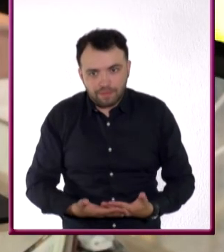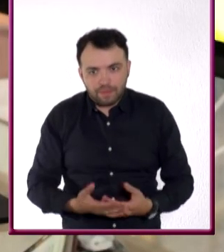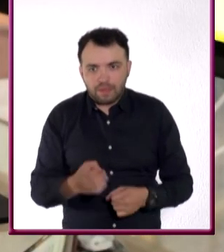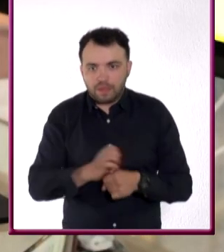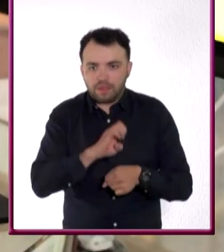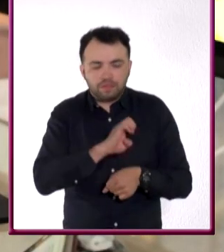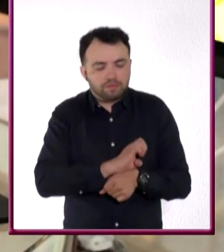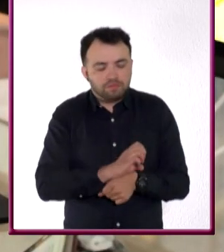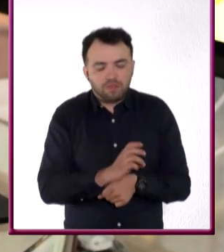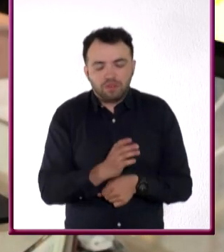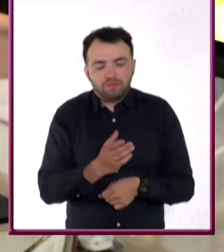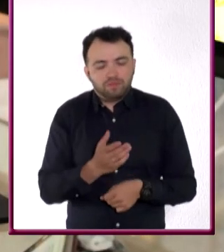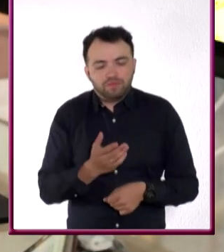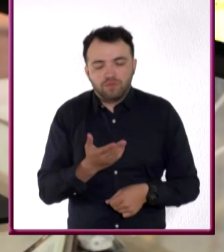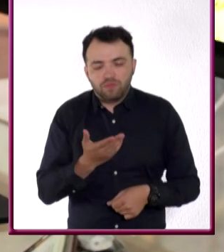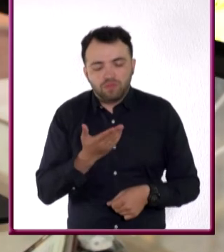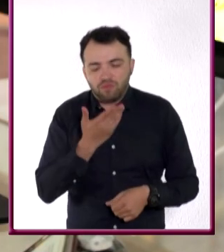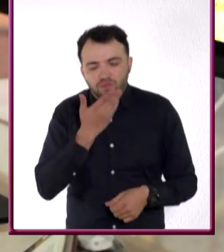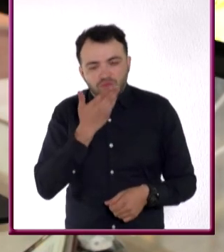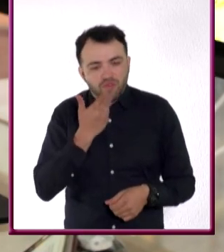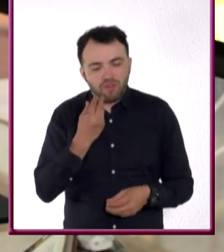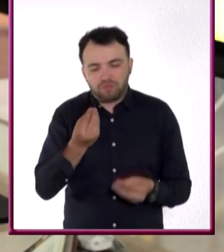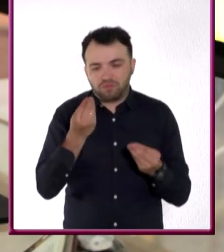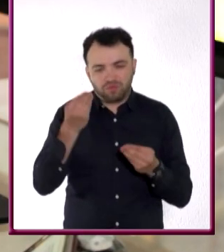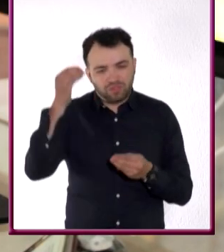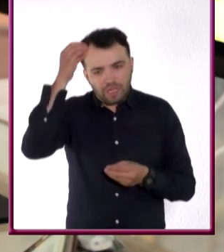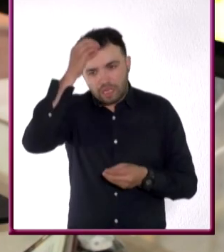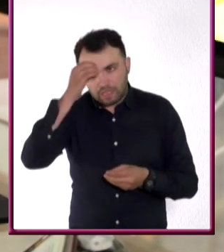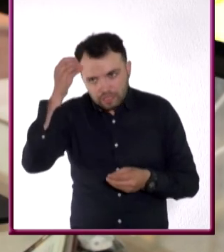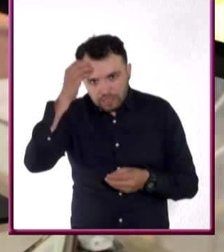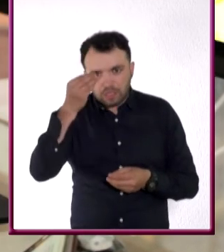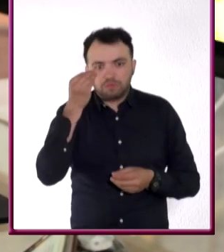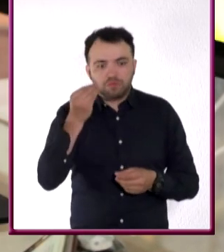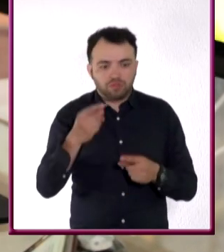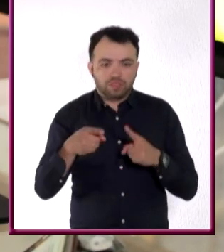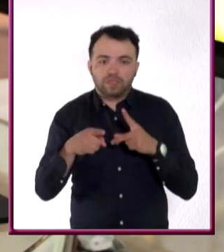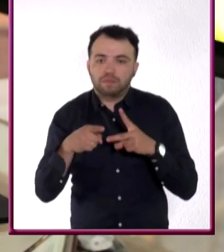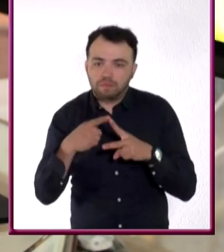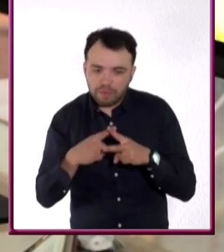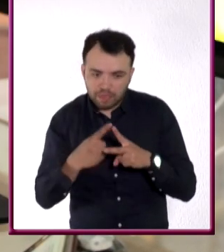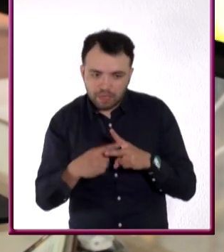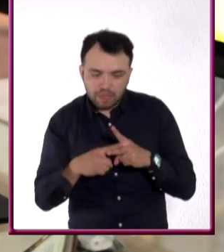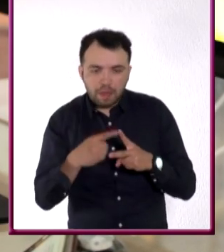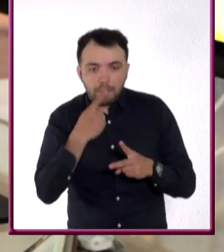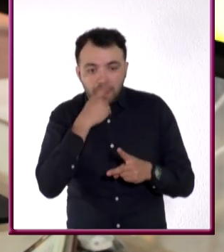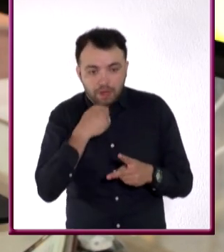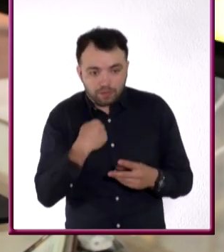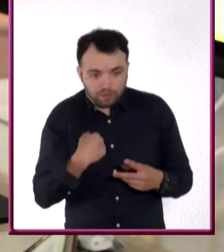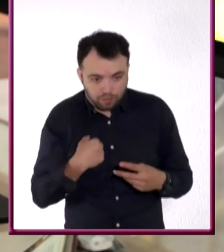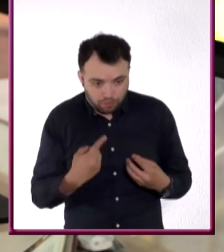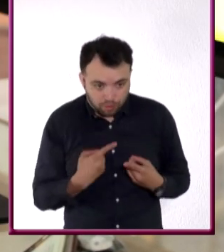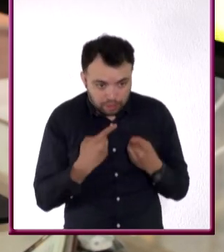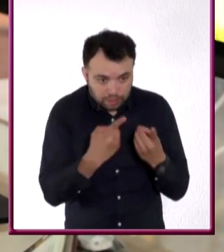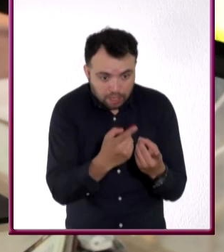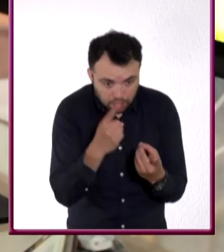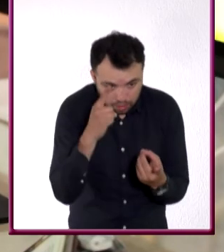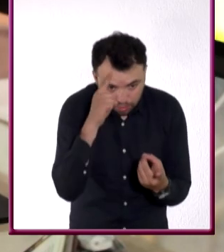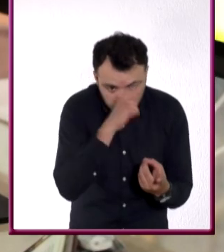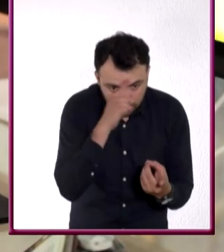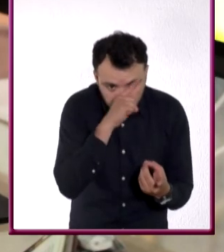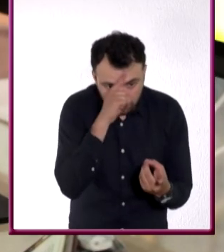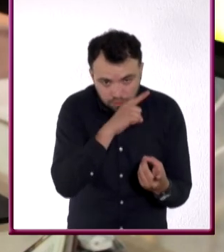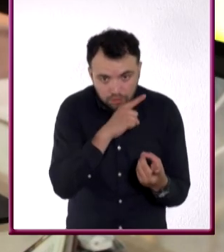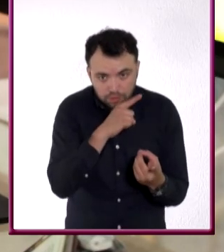en realidad aquí no hace falta muchísima ciencia ni muchísima matemática para dar ese consejo,